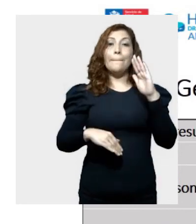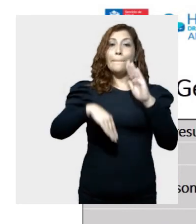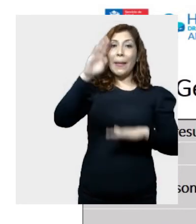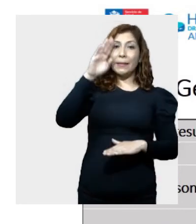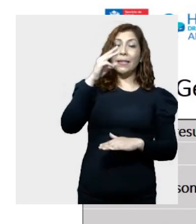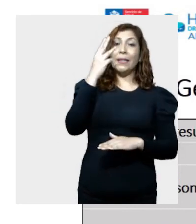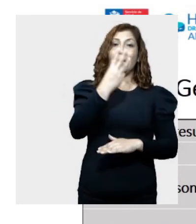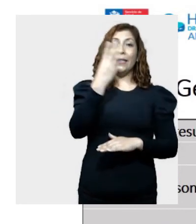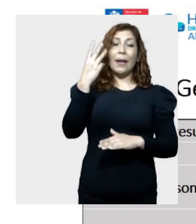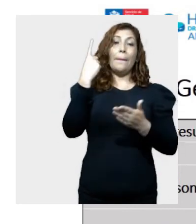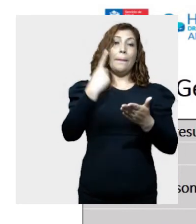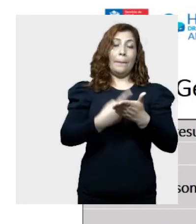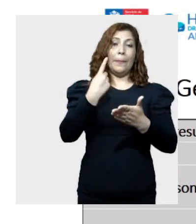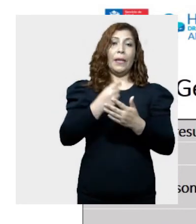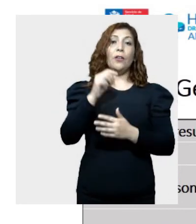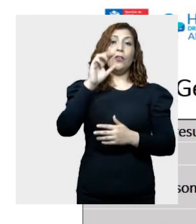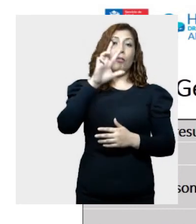de